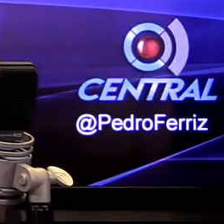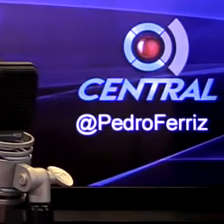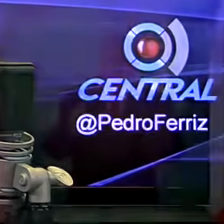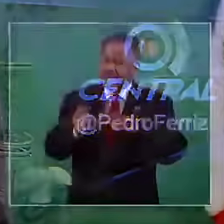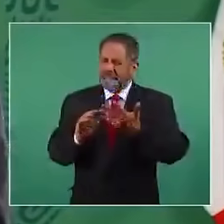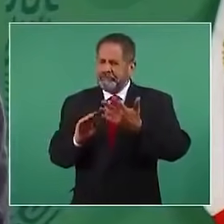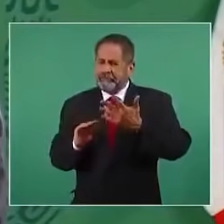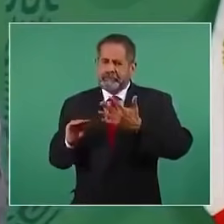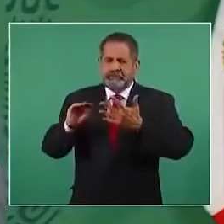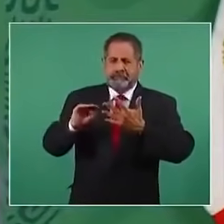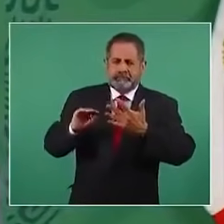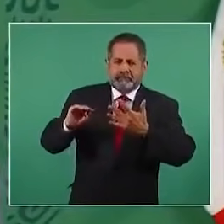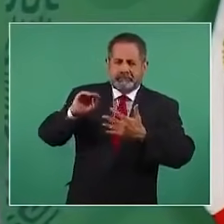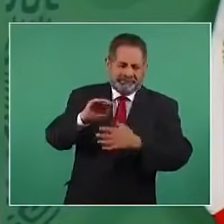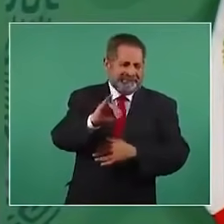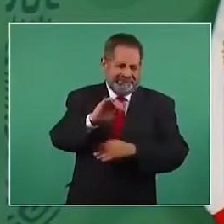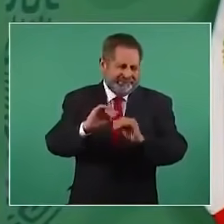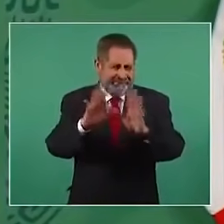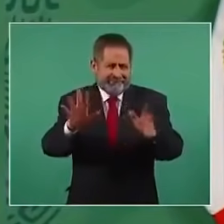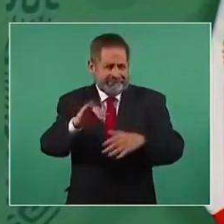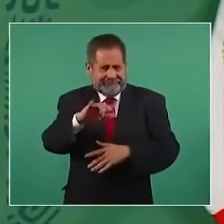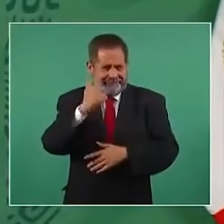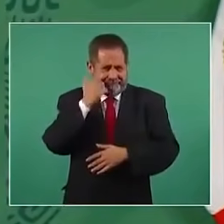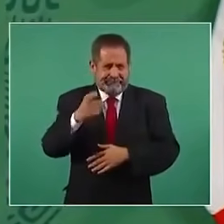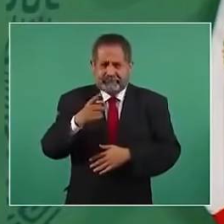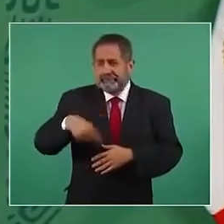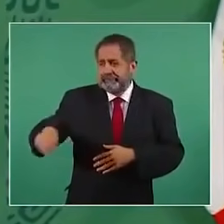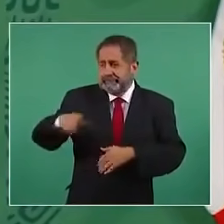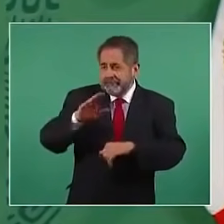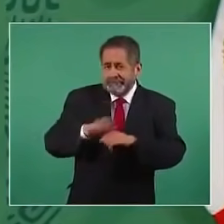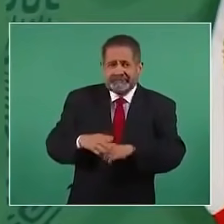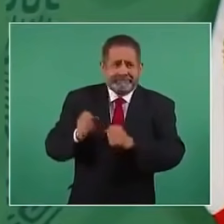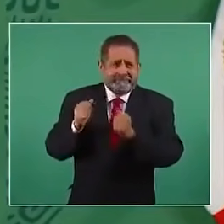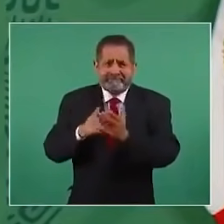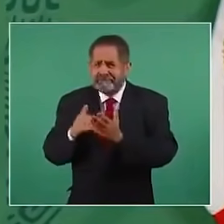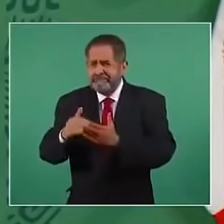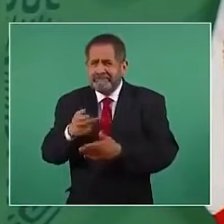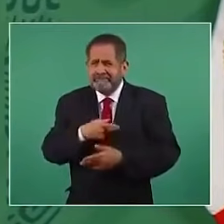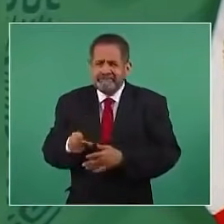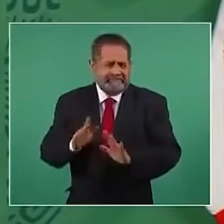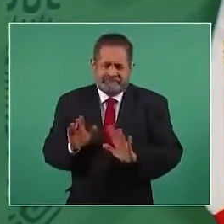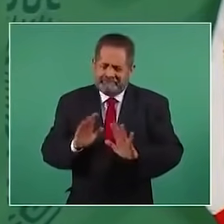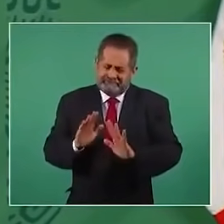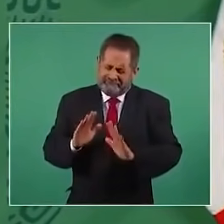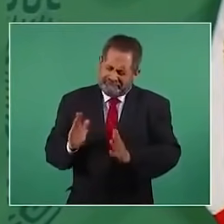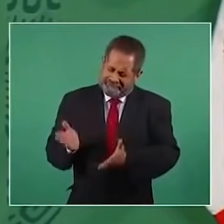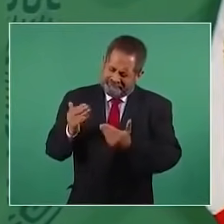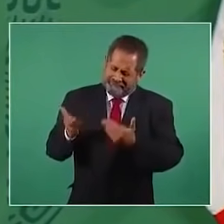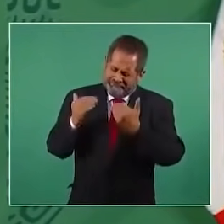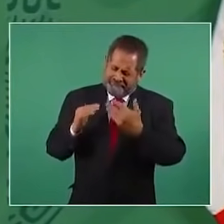que queremos sacar de la pobreza a millones de mexicanos